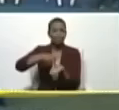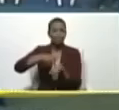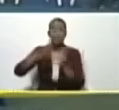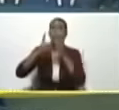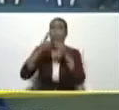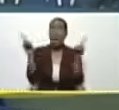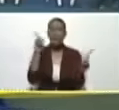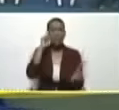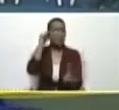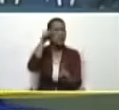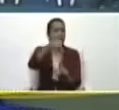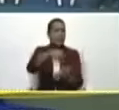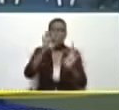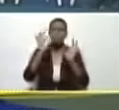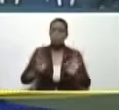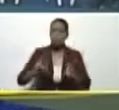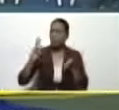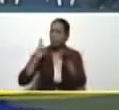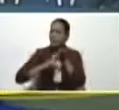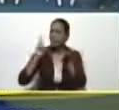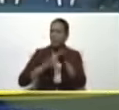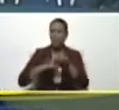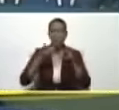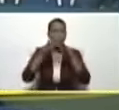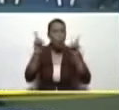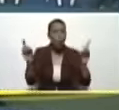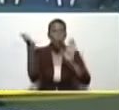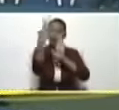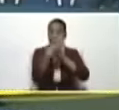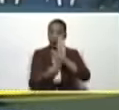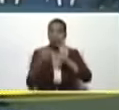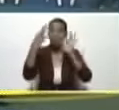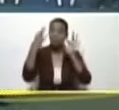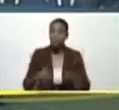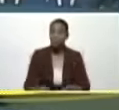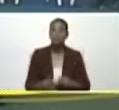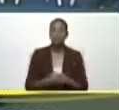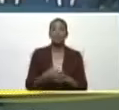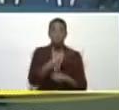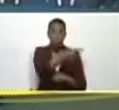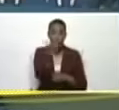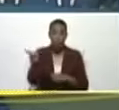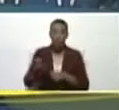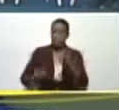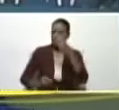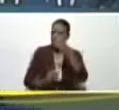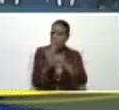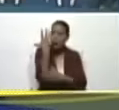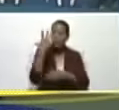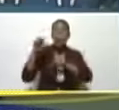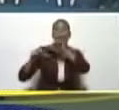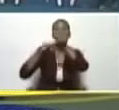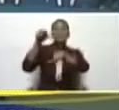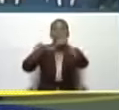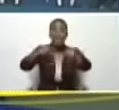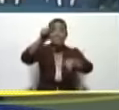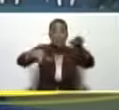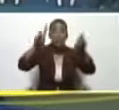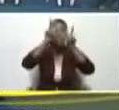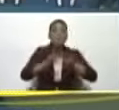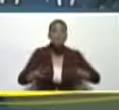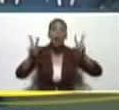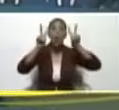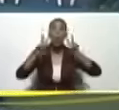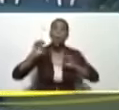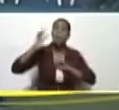democracia directa de democracia verdadera de democracia ejemplar porque estamos forjando las nuevas generaciones en los valores